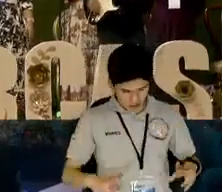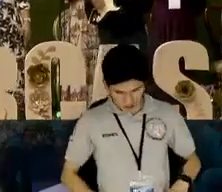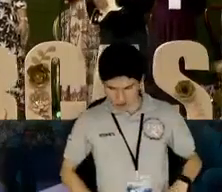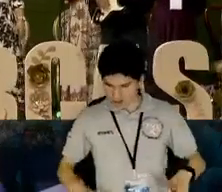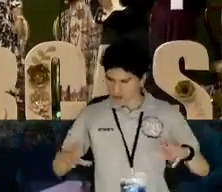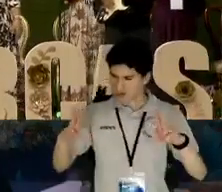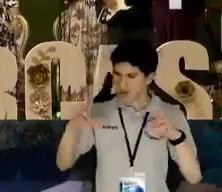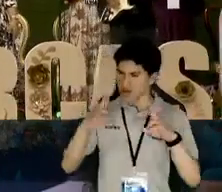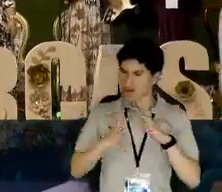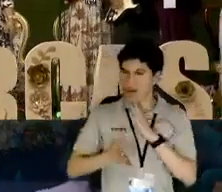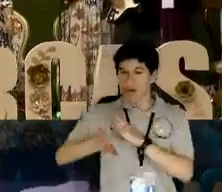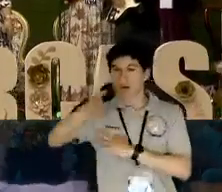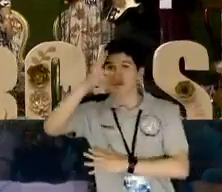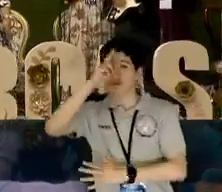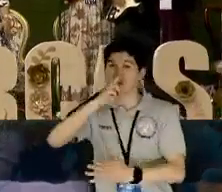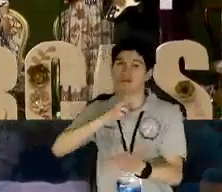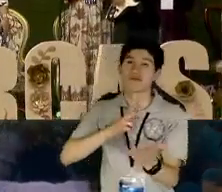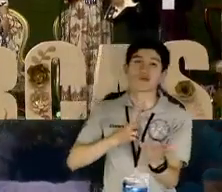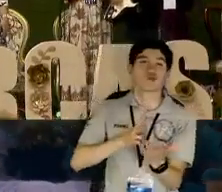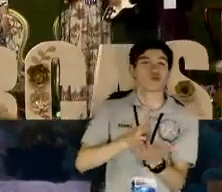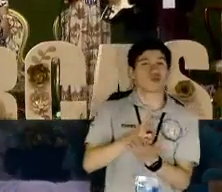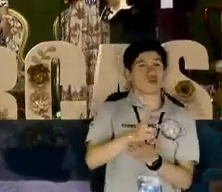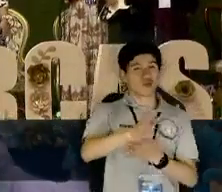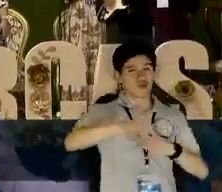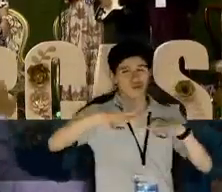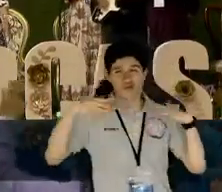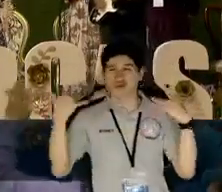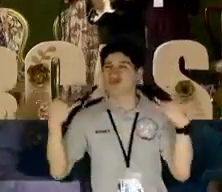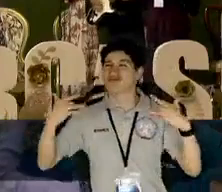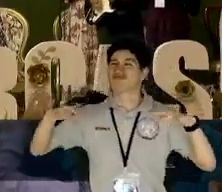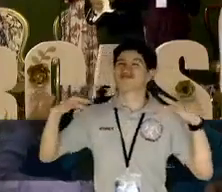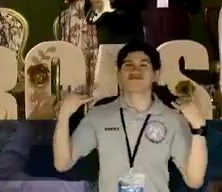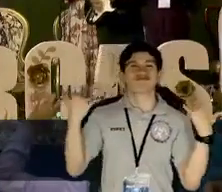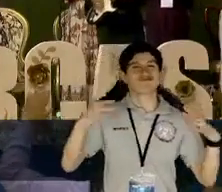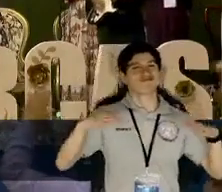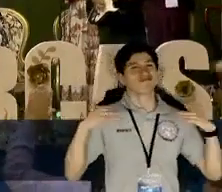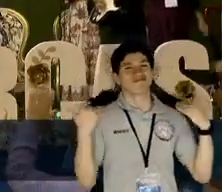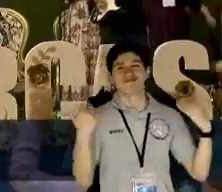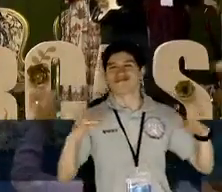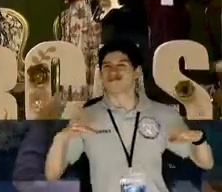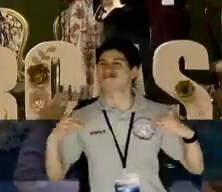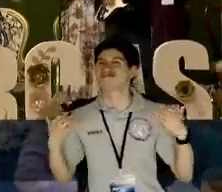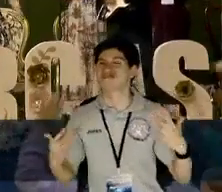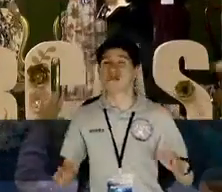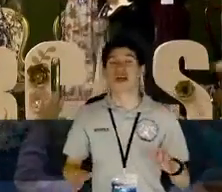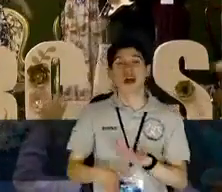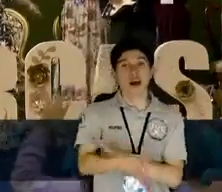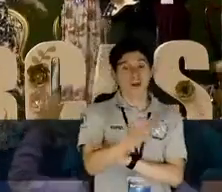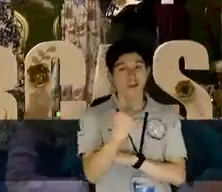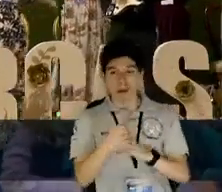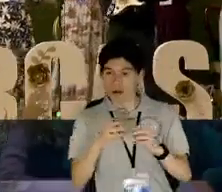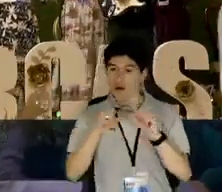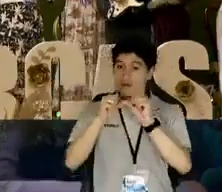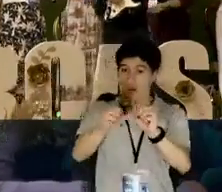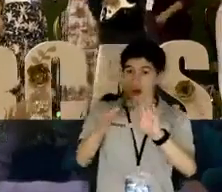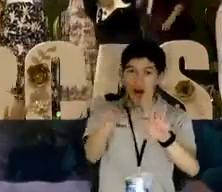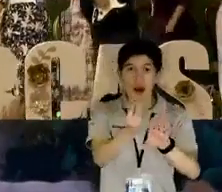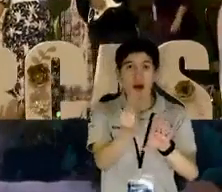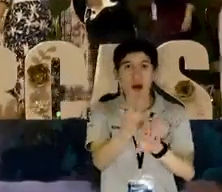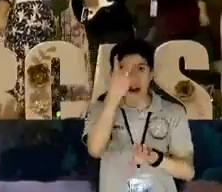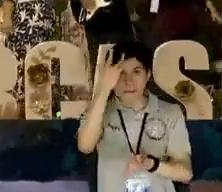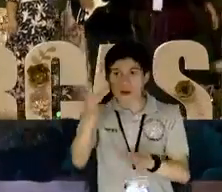del Espíritu, vamos a permanecer en esta iglesia, porque en Cristo estamos